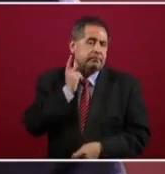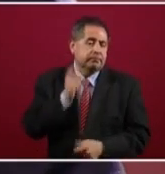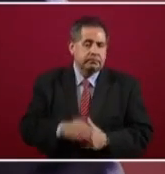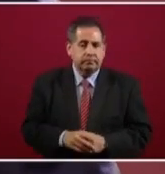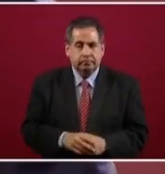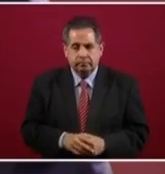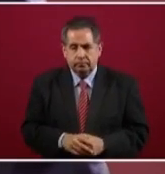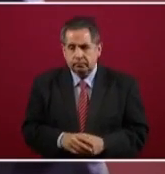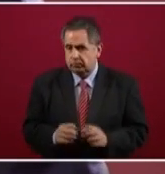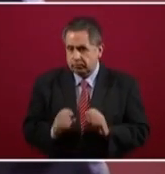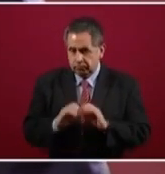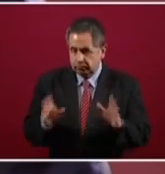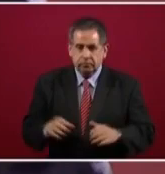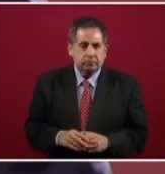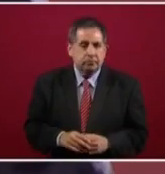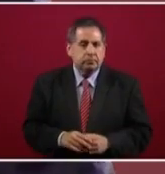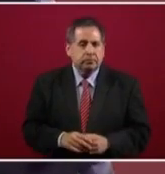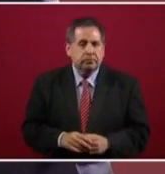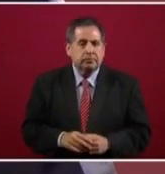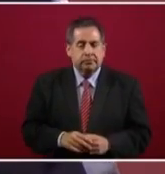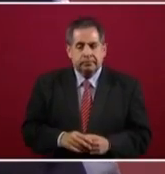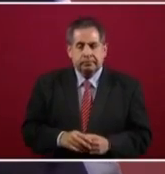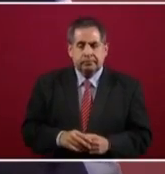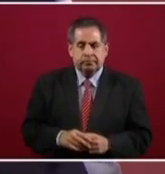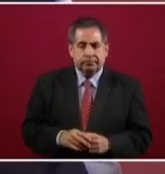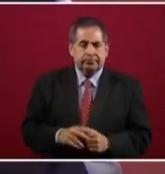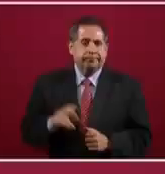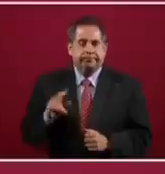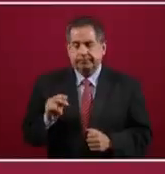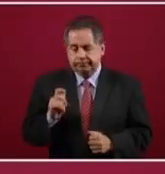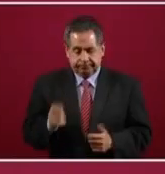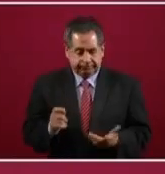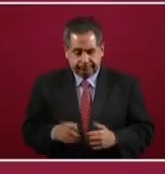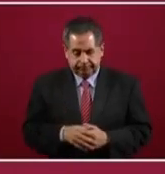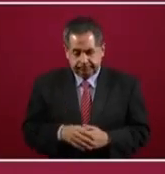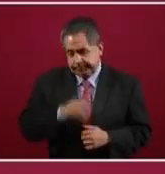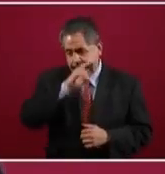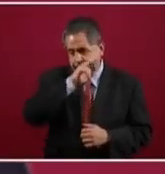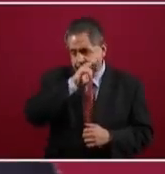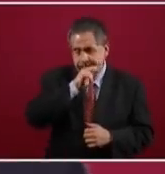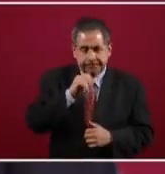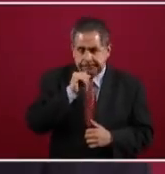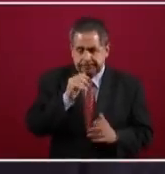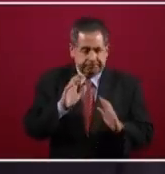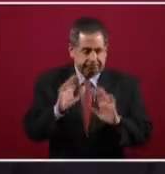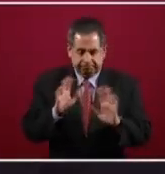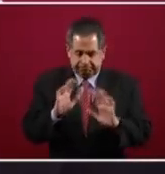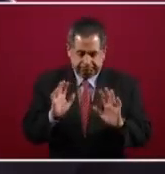Entonces, no hay por qué tener preocupación.